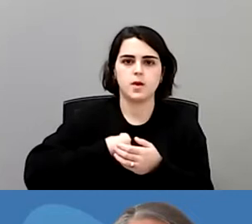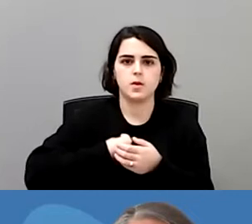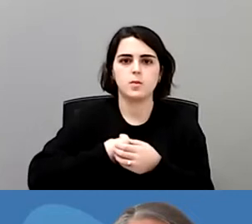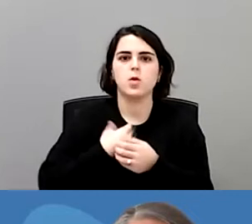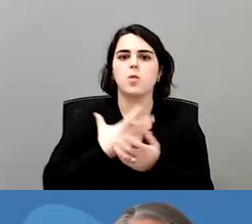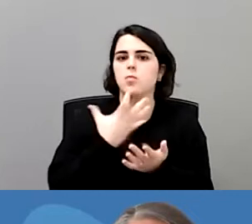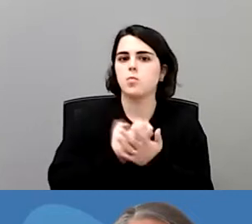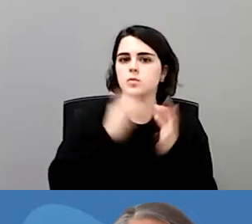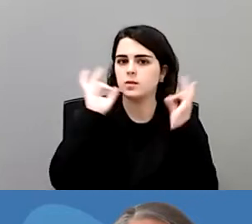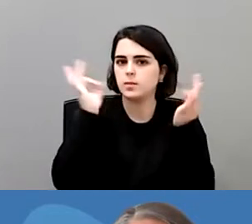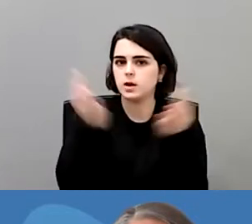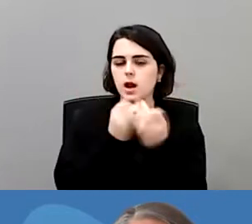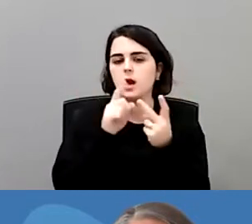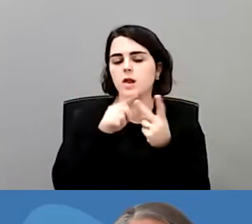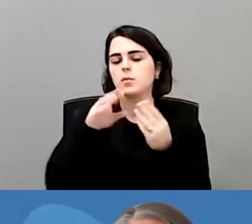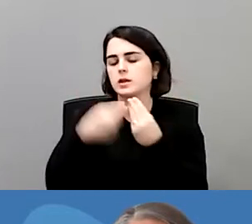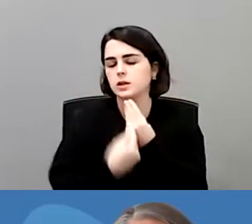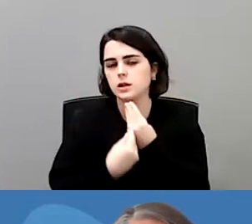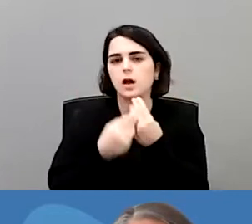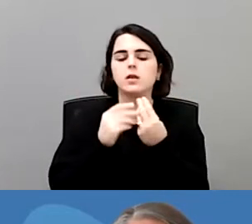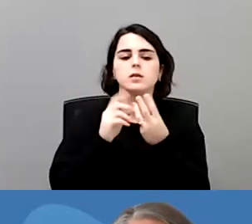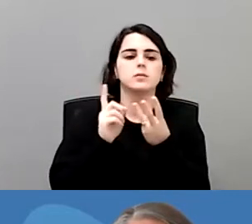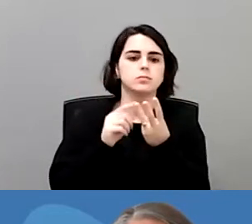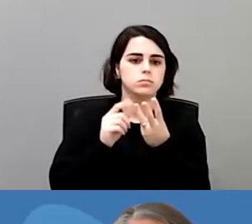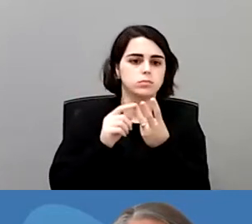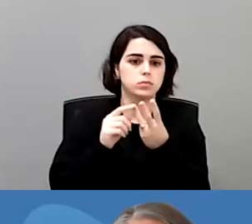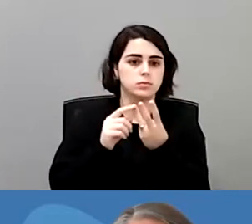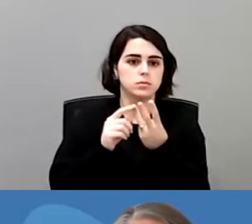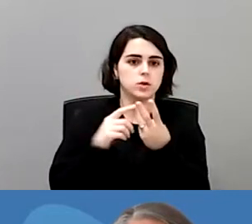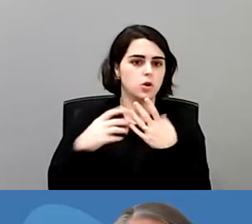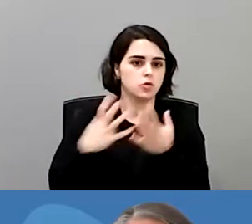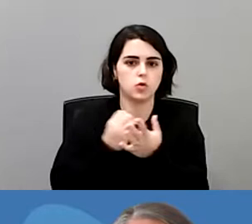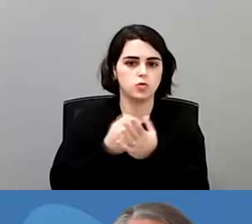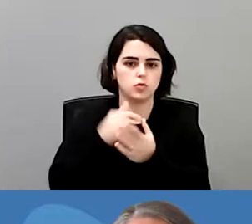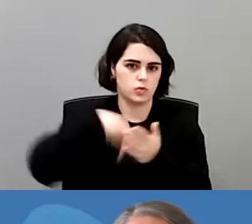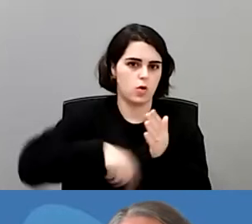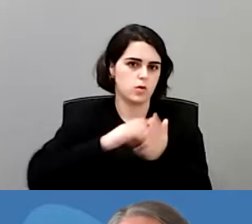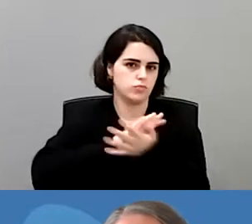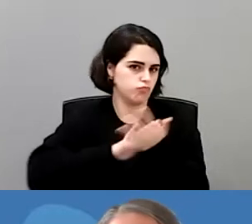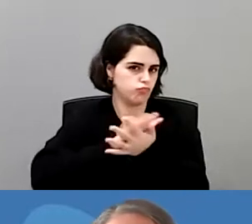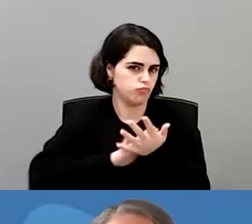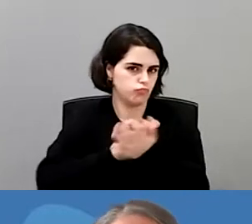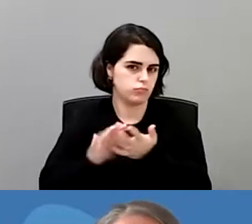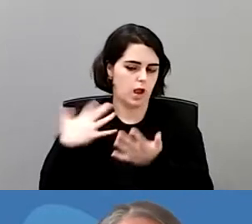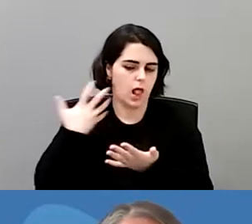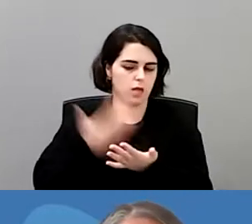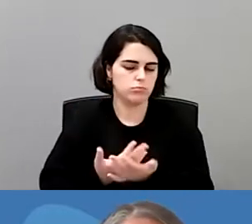grabado, los materiales y todo lo que hemos tratado.